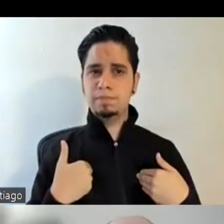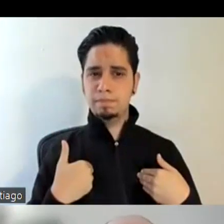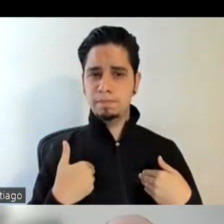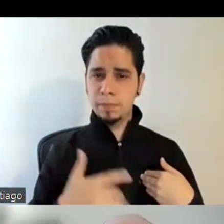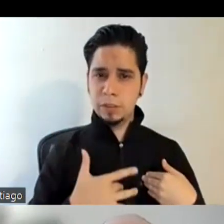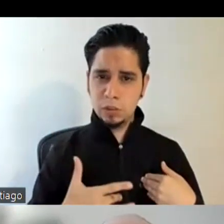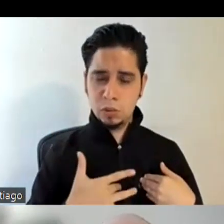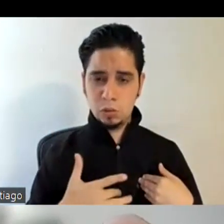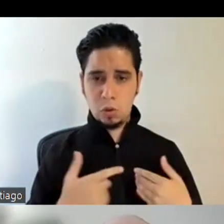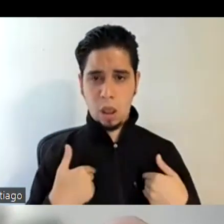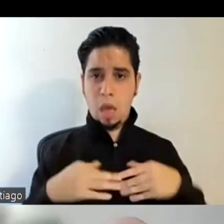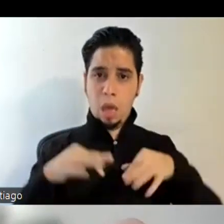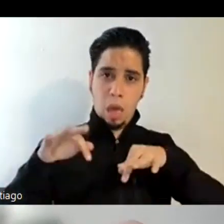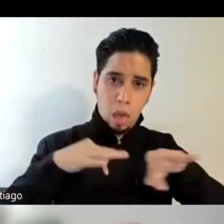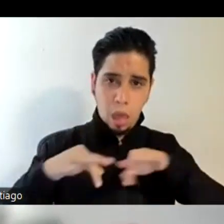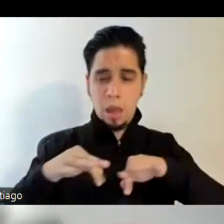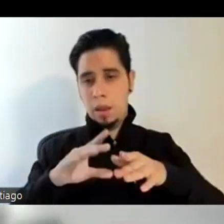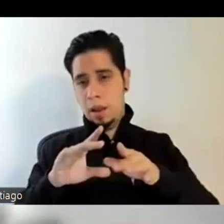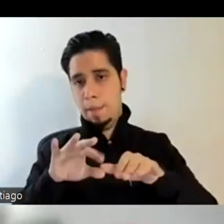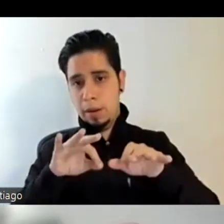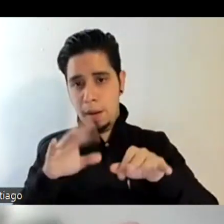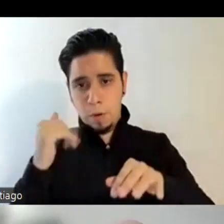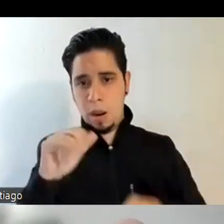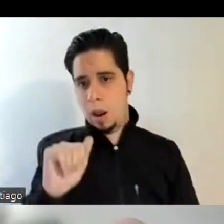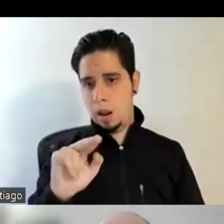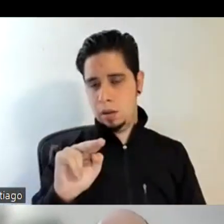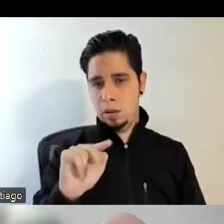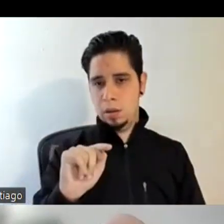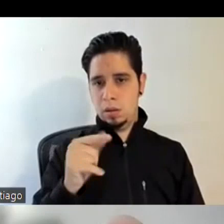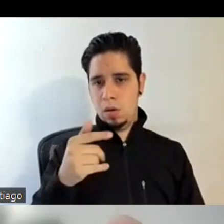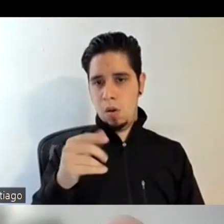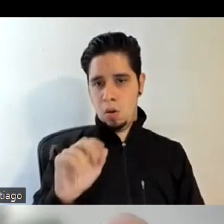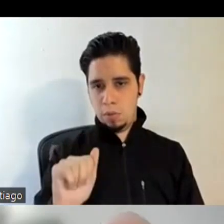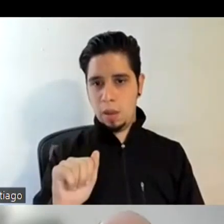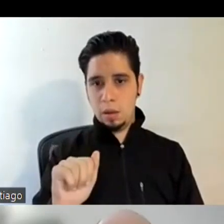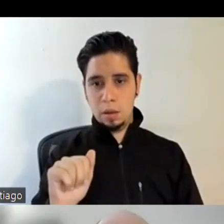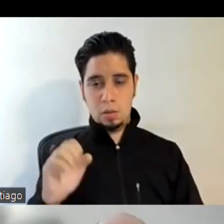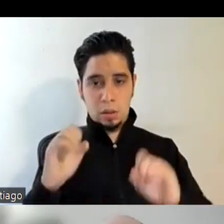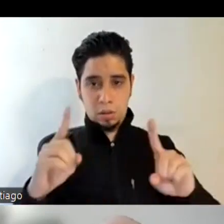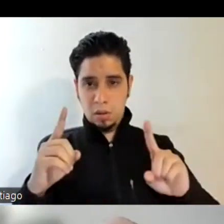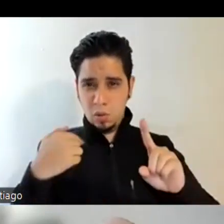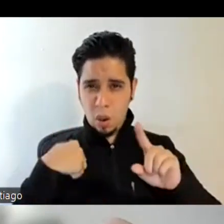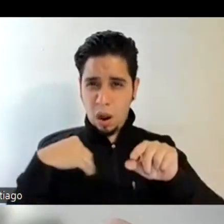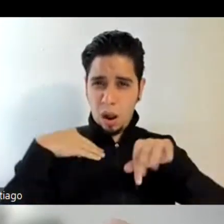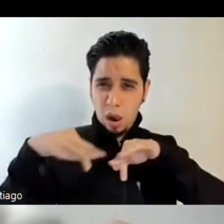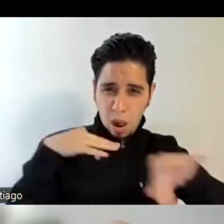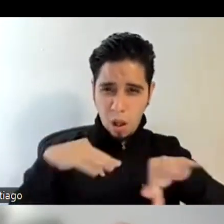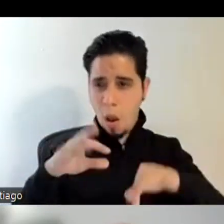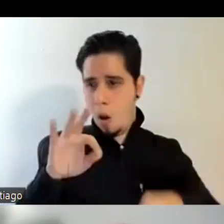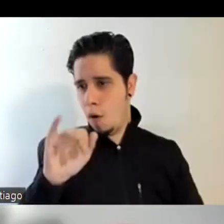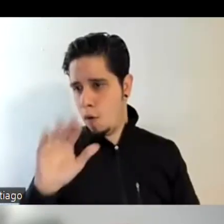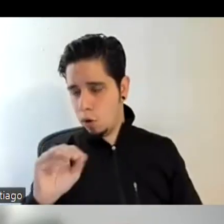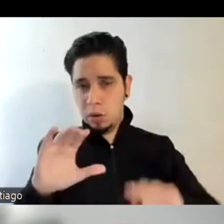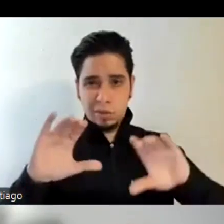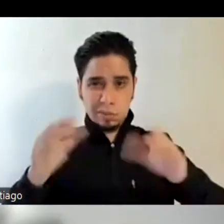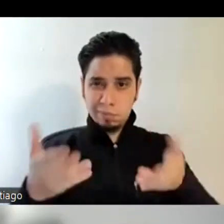¿no? Que tengo que justificarme. Sí. ¿Por qué Antígona es educativa? Bueno, Antígona es educativa porque lo es. No, no tengo que dar un foro ni dar una clase. Pero